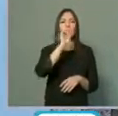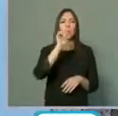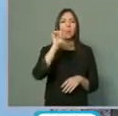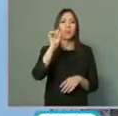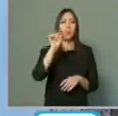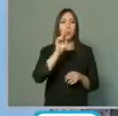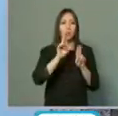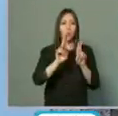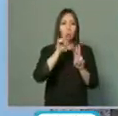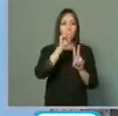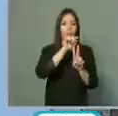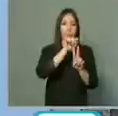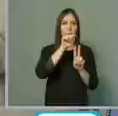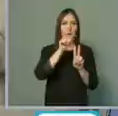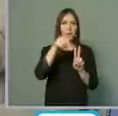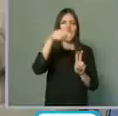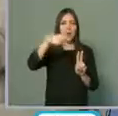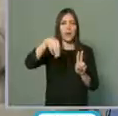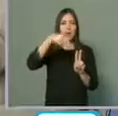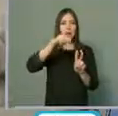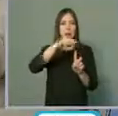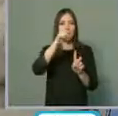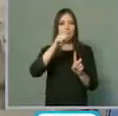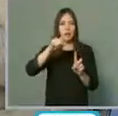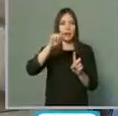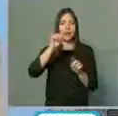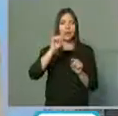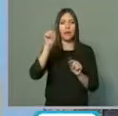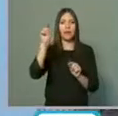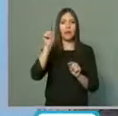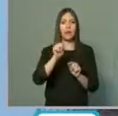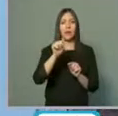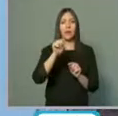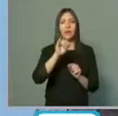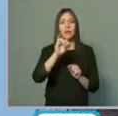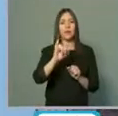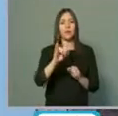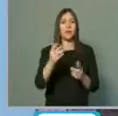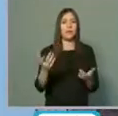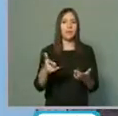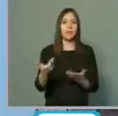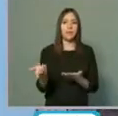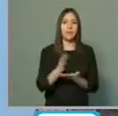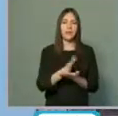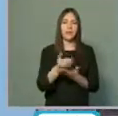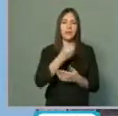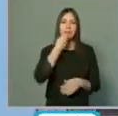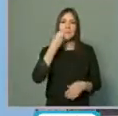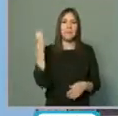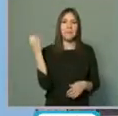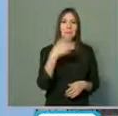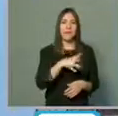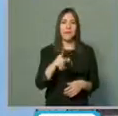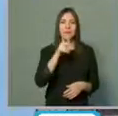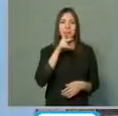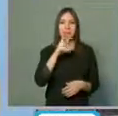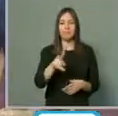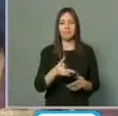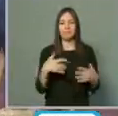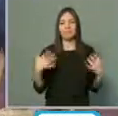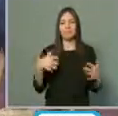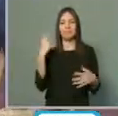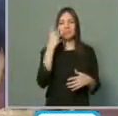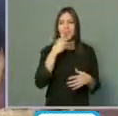la virgulilla de la ñ y el acento de la otra I. Es un catálogo esa palabra. Imagínate, Sí. ¿cómo se escribe? ¡Qué